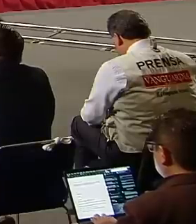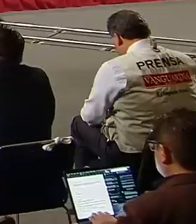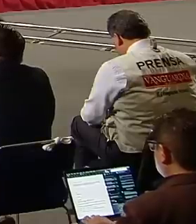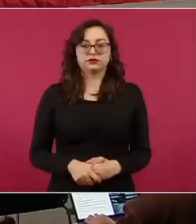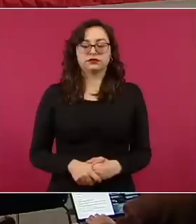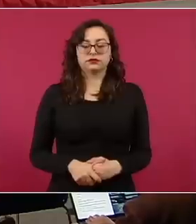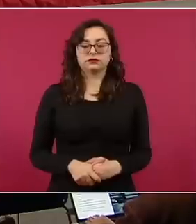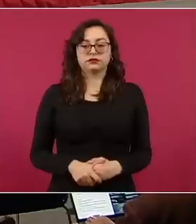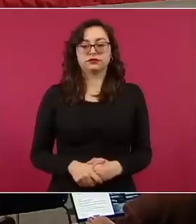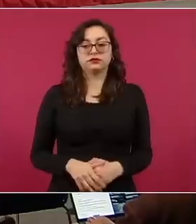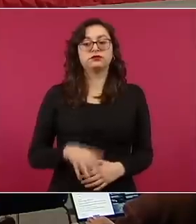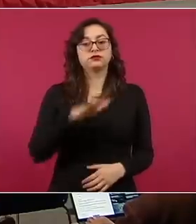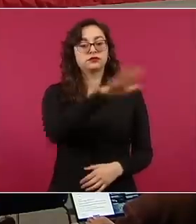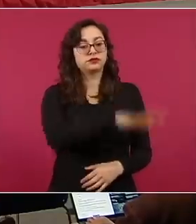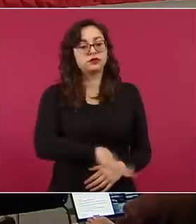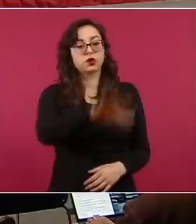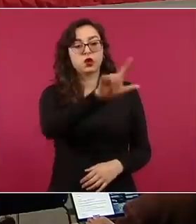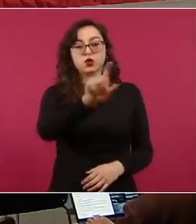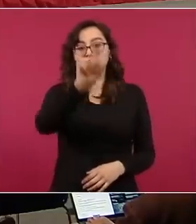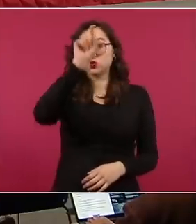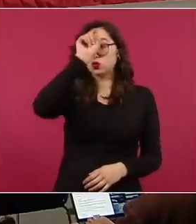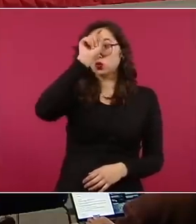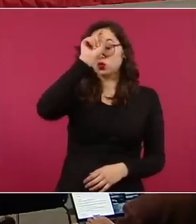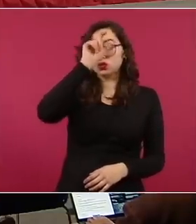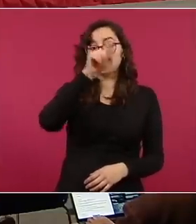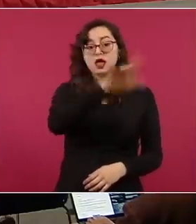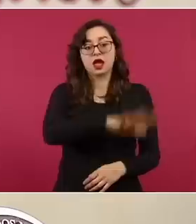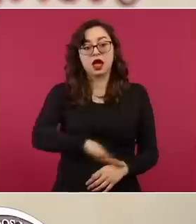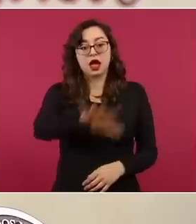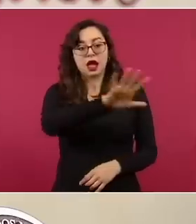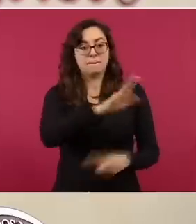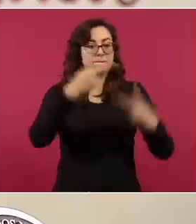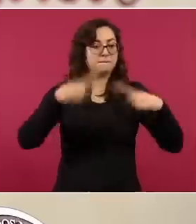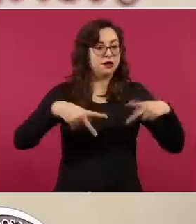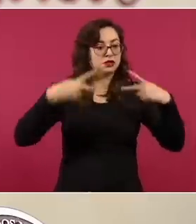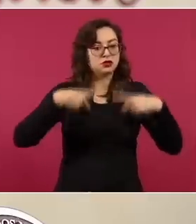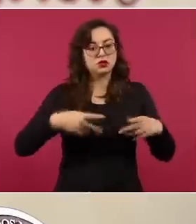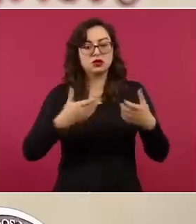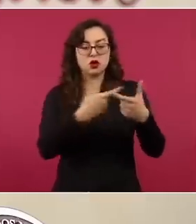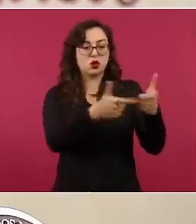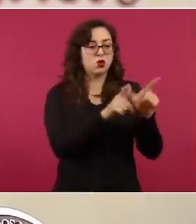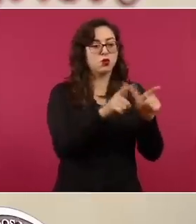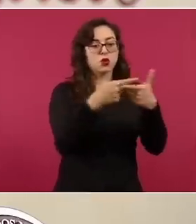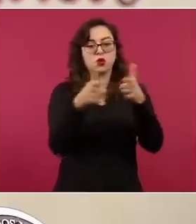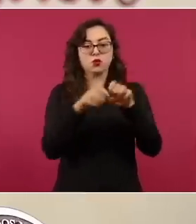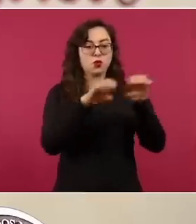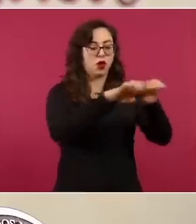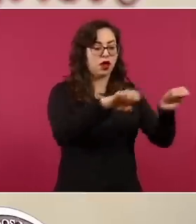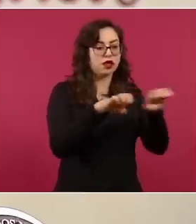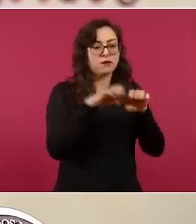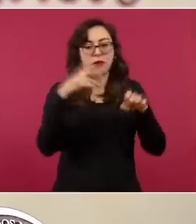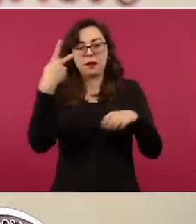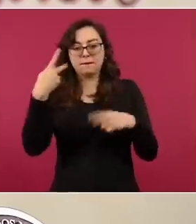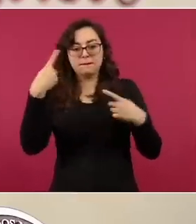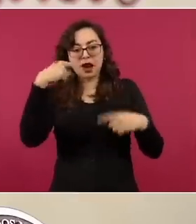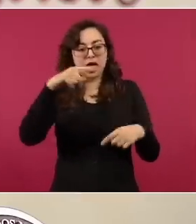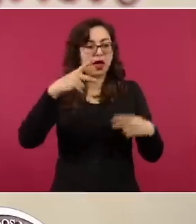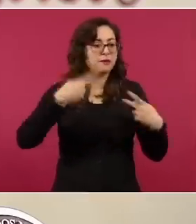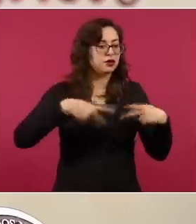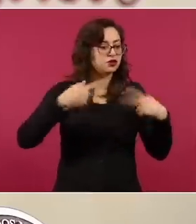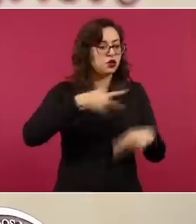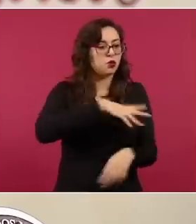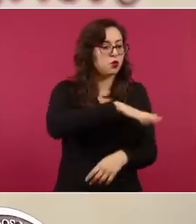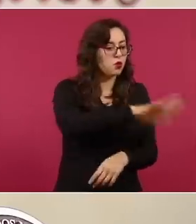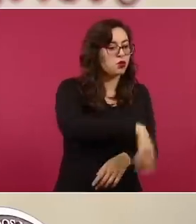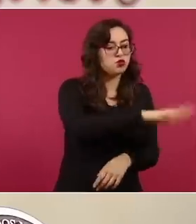gobierno turco que se empezarán a retirar los equipos de rescate porque van a empezar sus labores ya de demolición a gran escala.